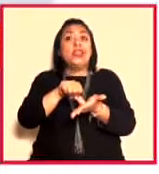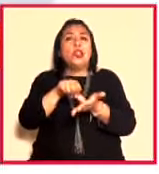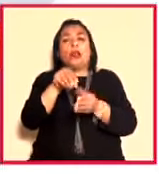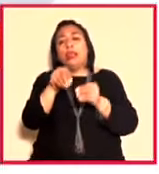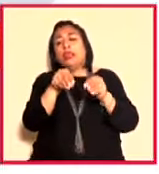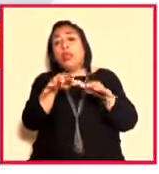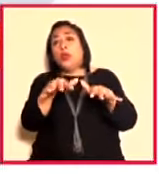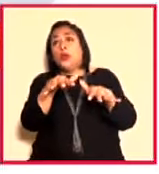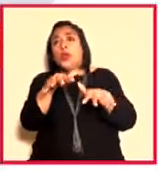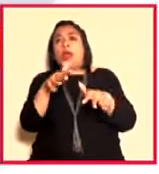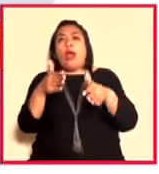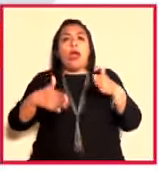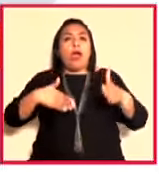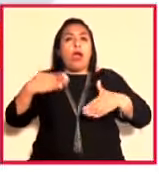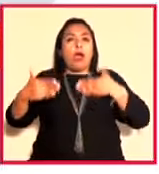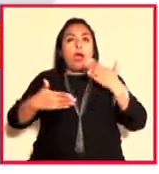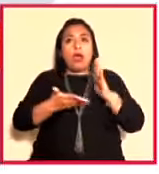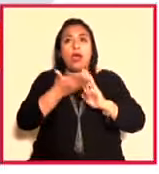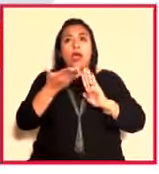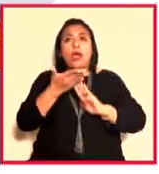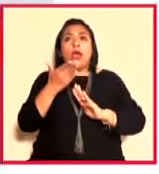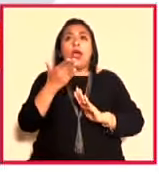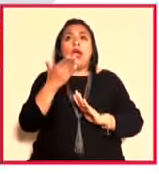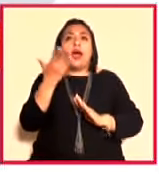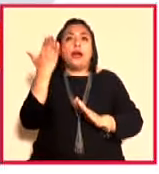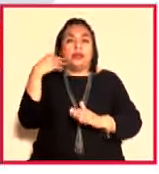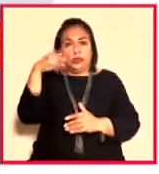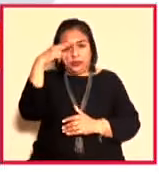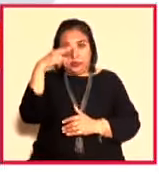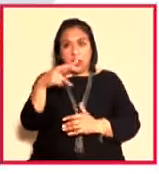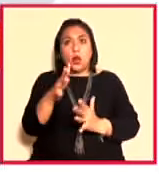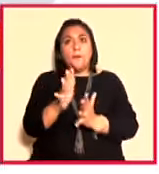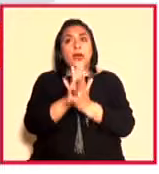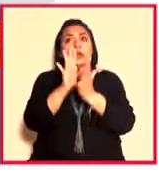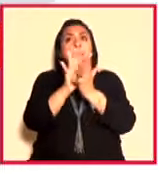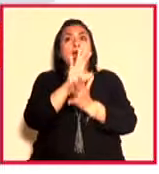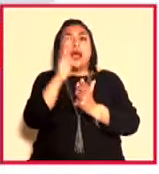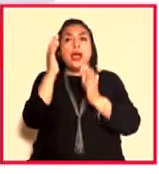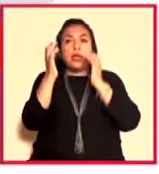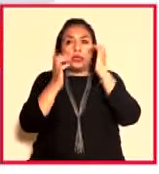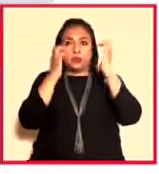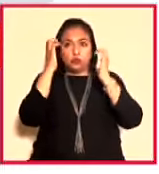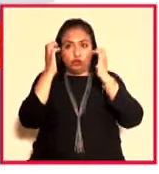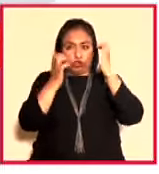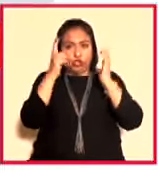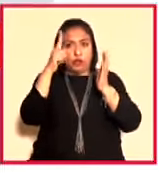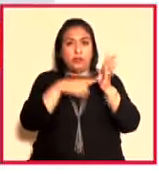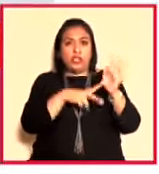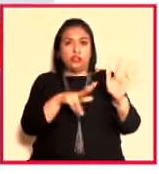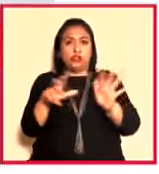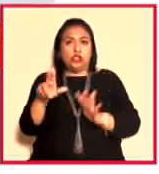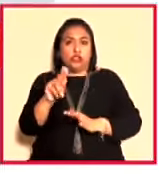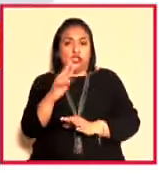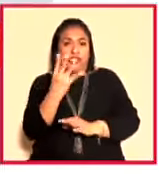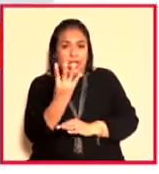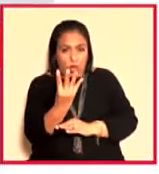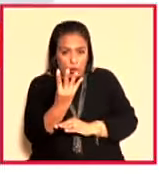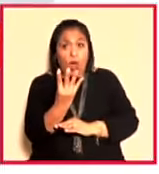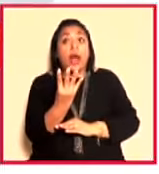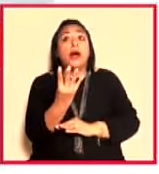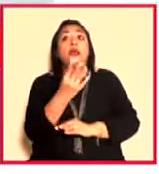alegre construcción que era el pabellón con el que México participaría en la Exposición Universal de 1884 en